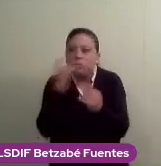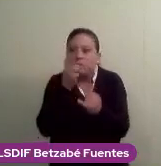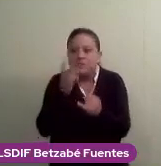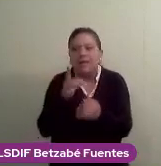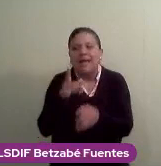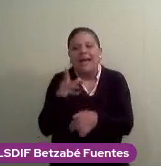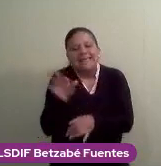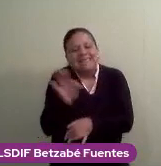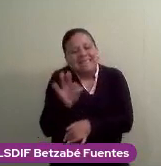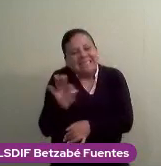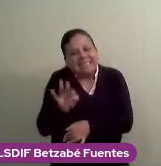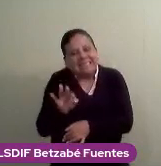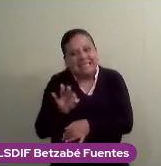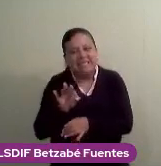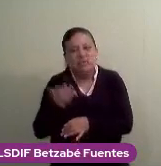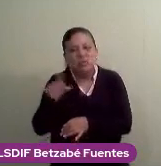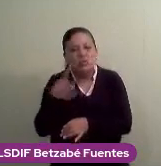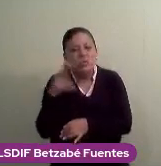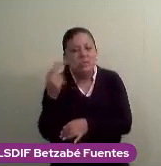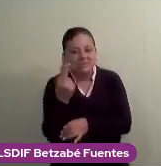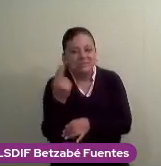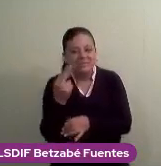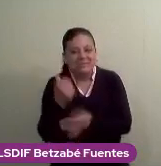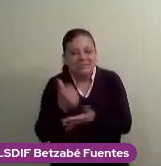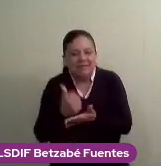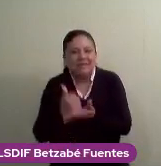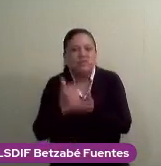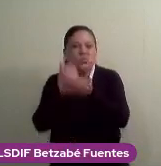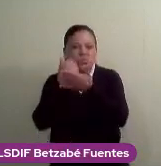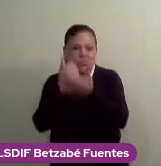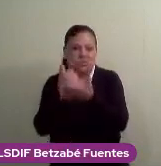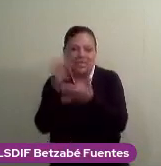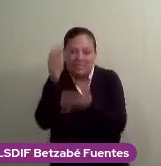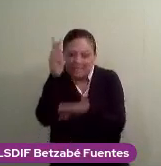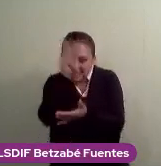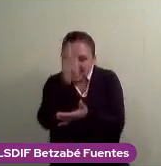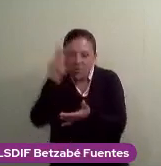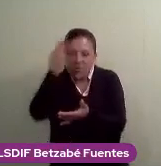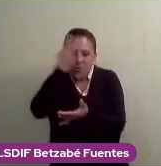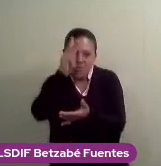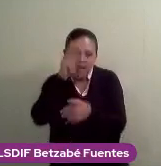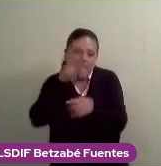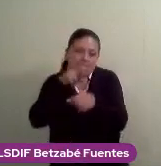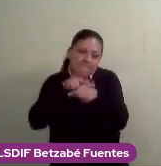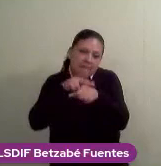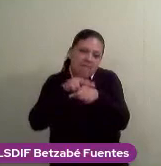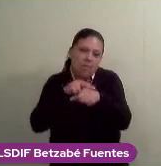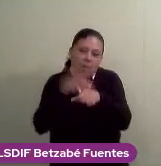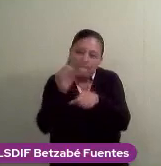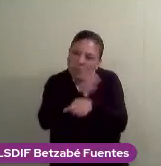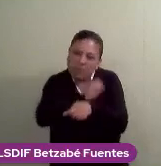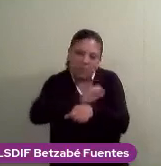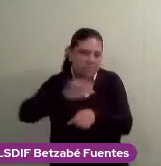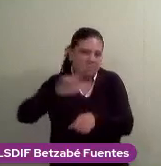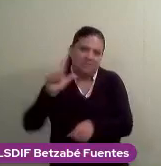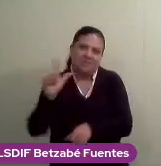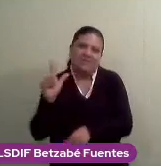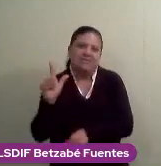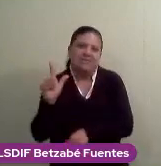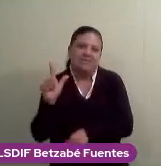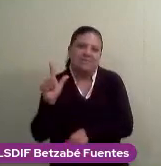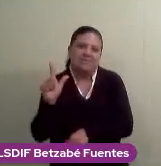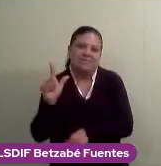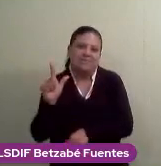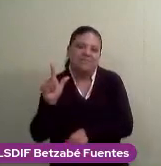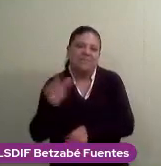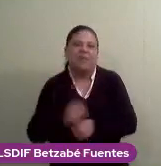existir ayuda profesional al respecto, ¿no? Y pues bueno, nada más como último comentario, pues existe